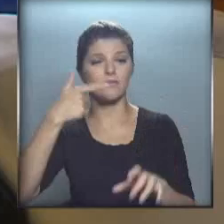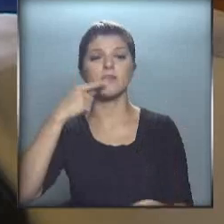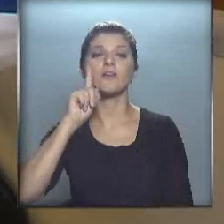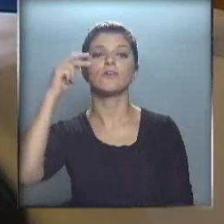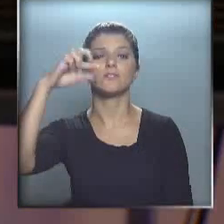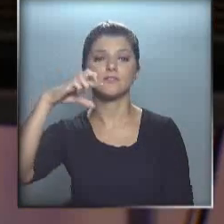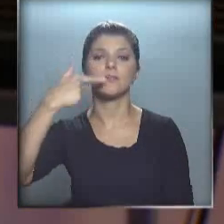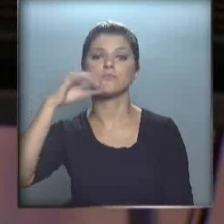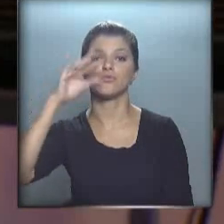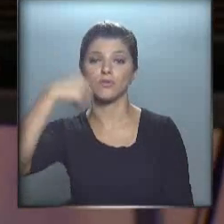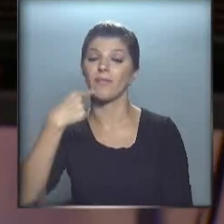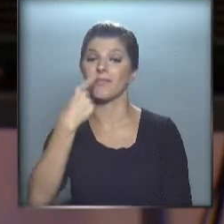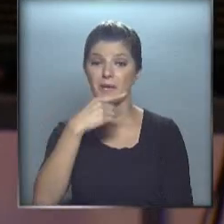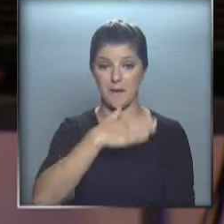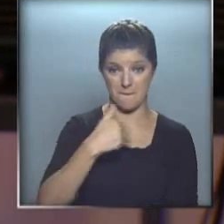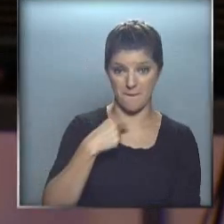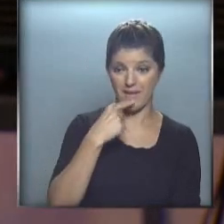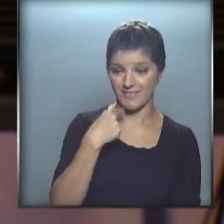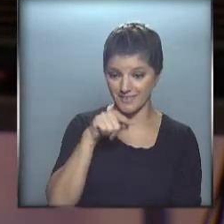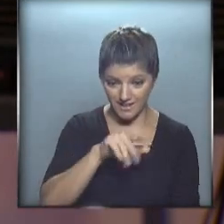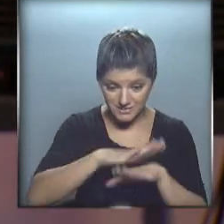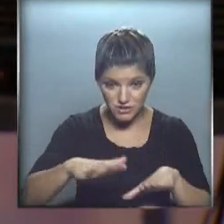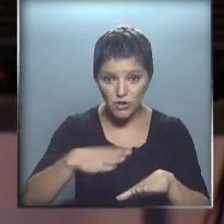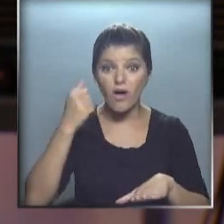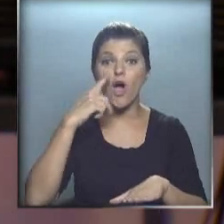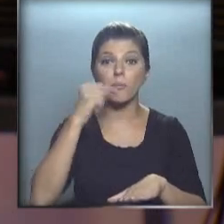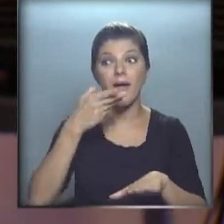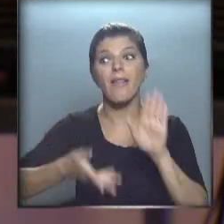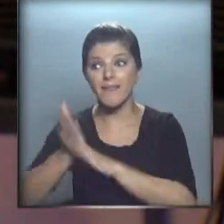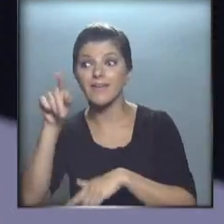y dile que no te peguen cuando Bart se le queja? Muchas veces la reacción es esa, no contienen, ¿no? No.